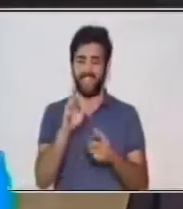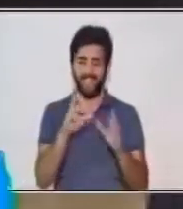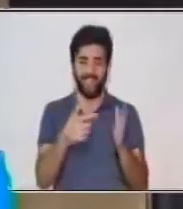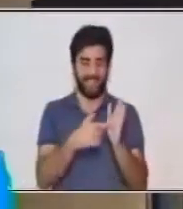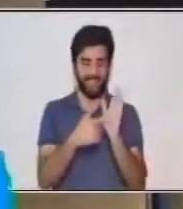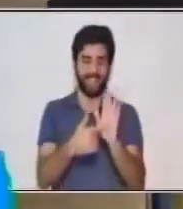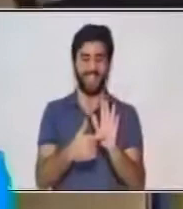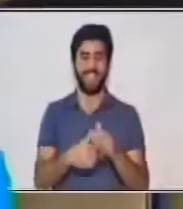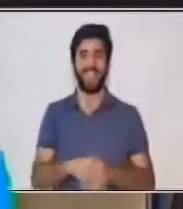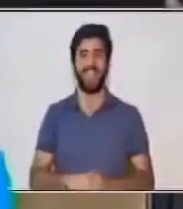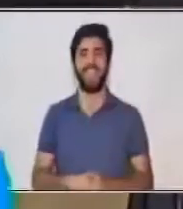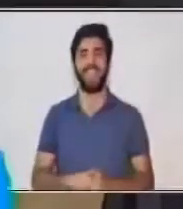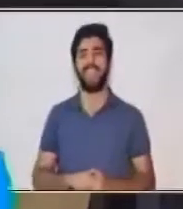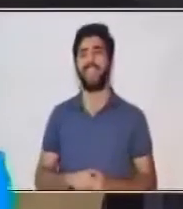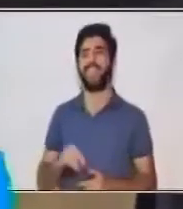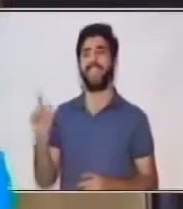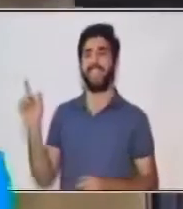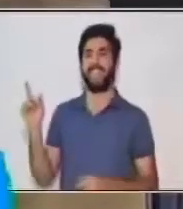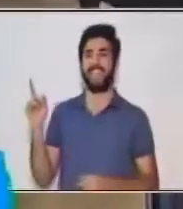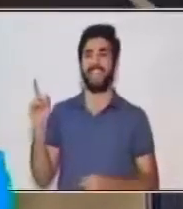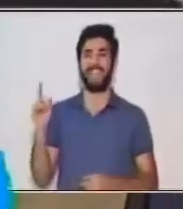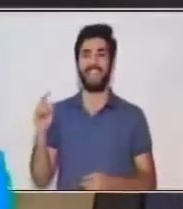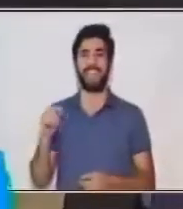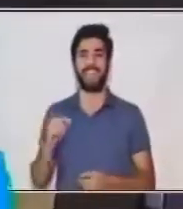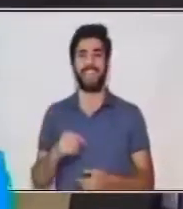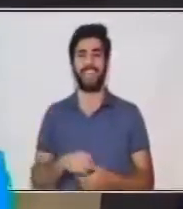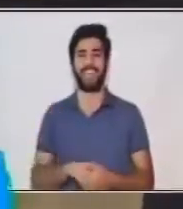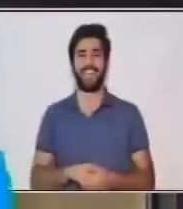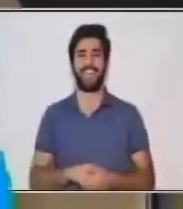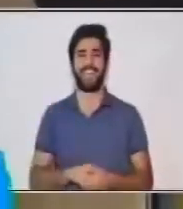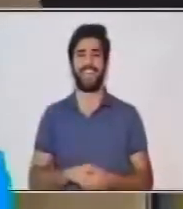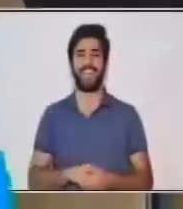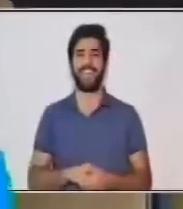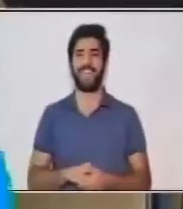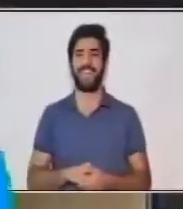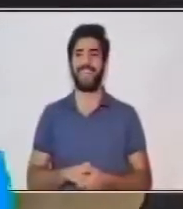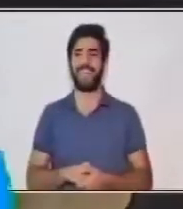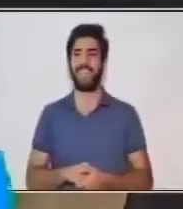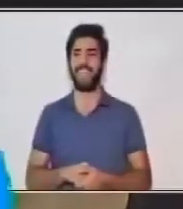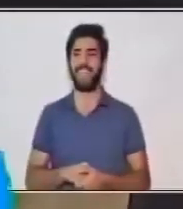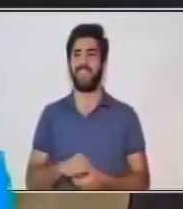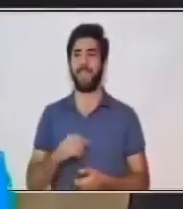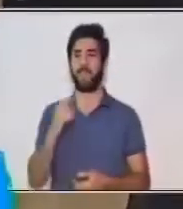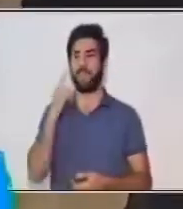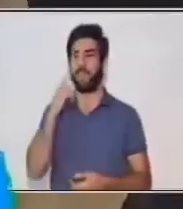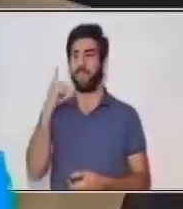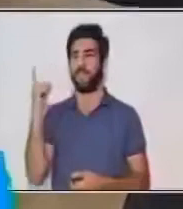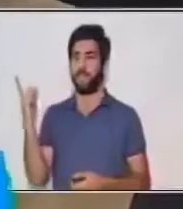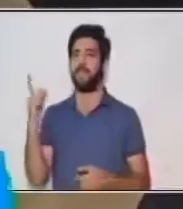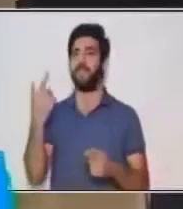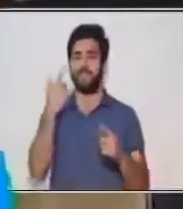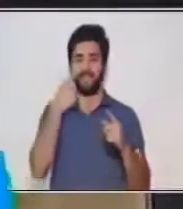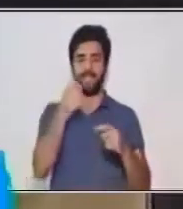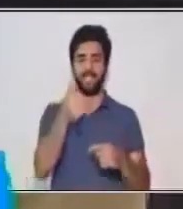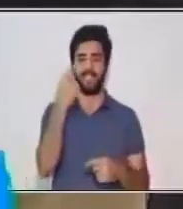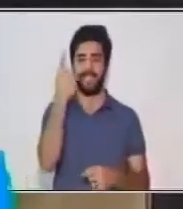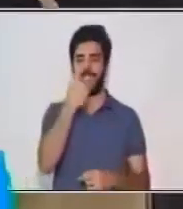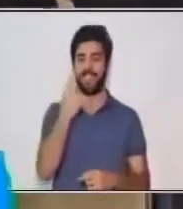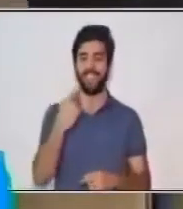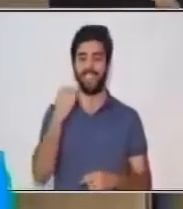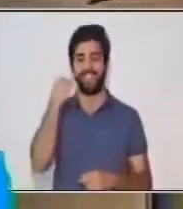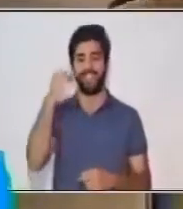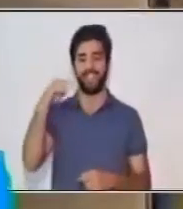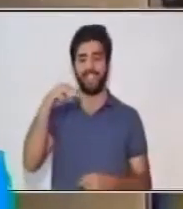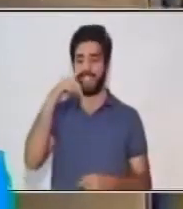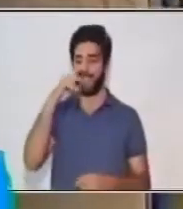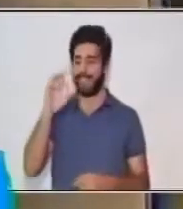No tiene una asíntota horizontal. Las asíntotas son aquellos puntos a los que la